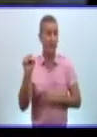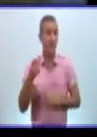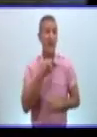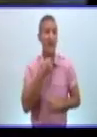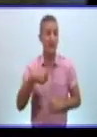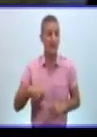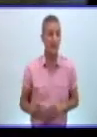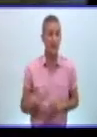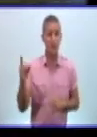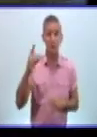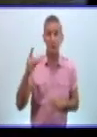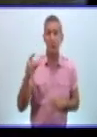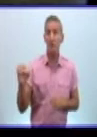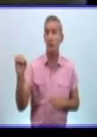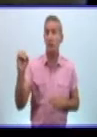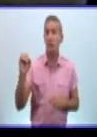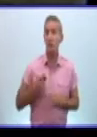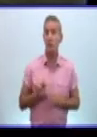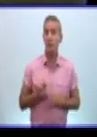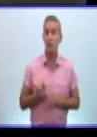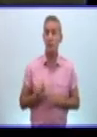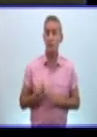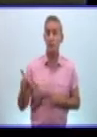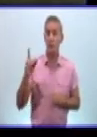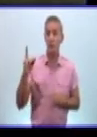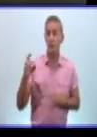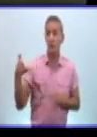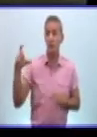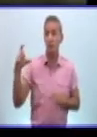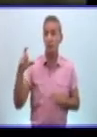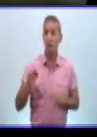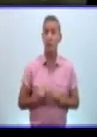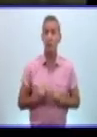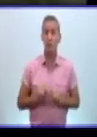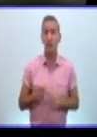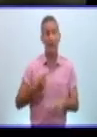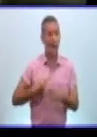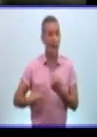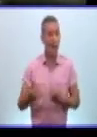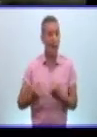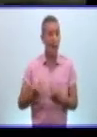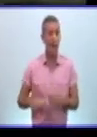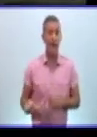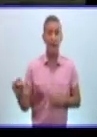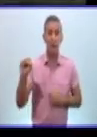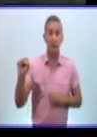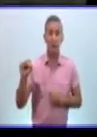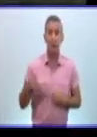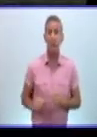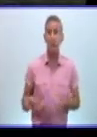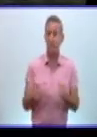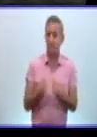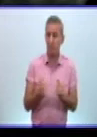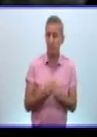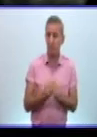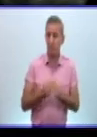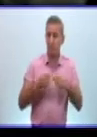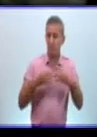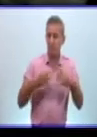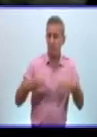el dioxígeno, el dióxido de carbono y algunas sustancias sólidas disueltas.